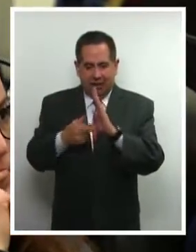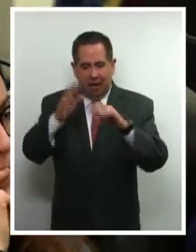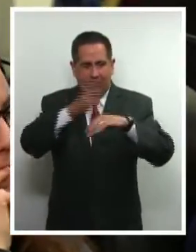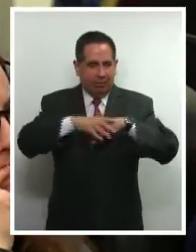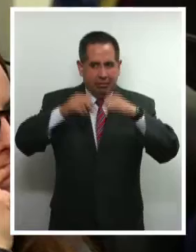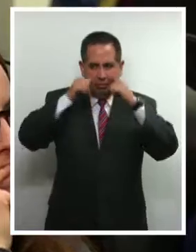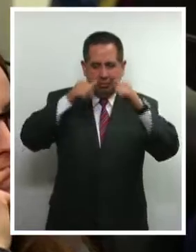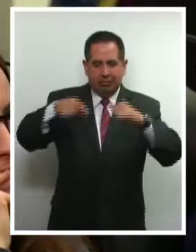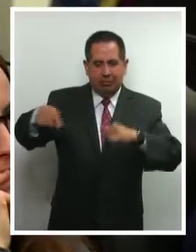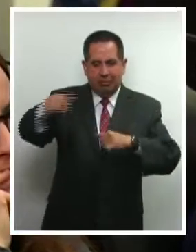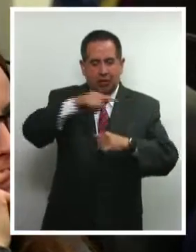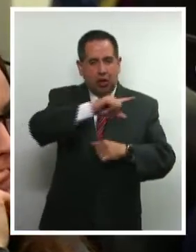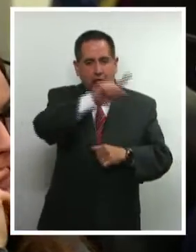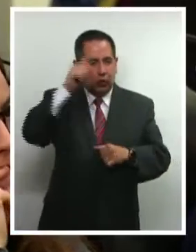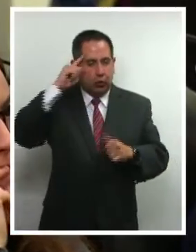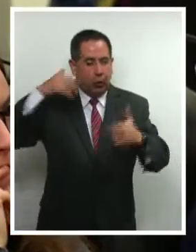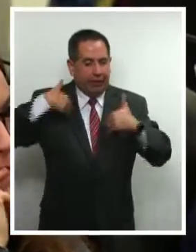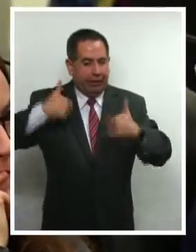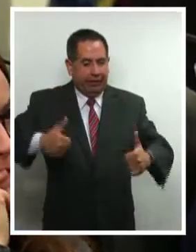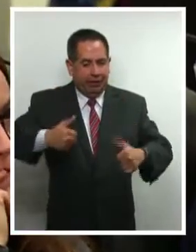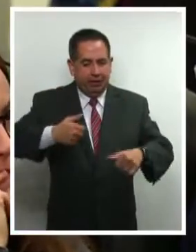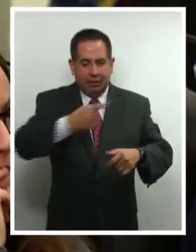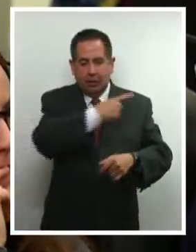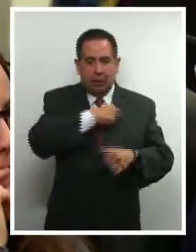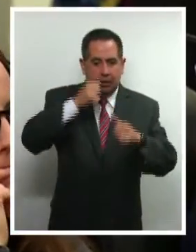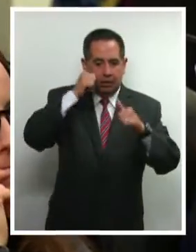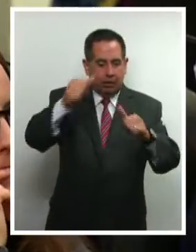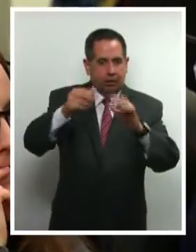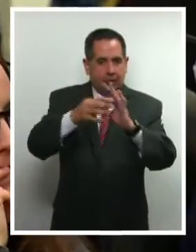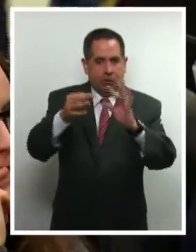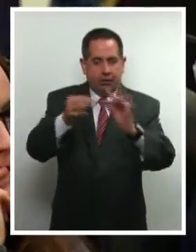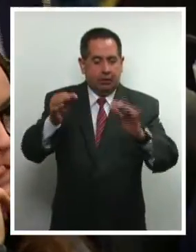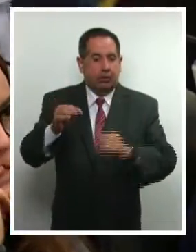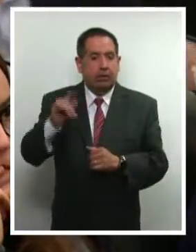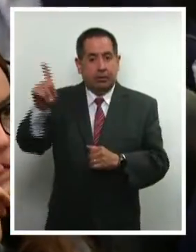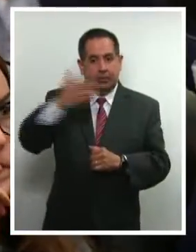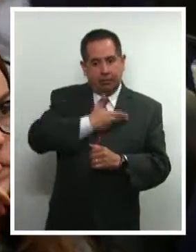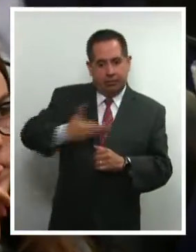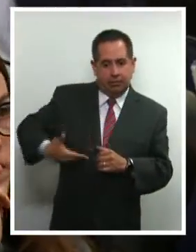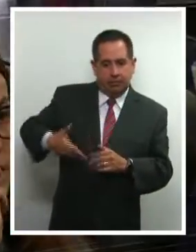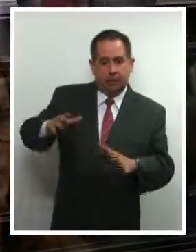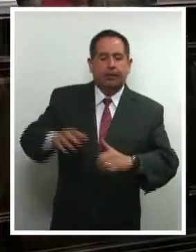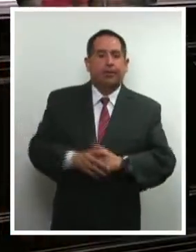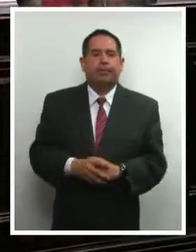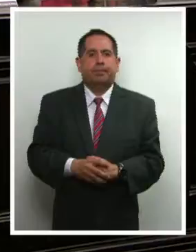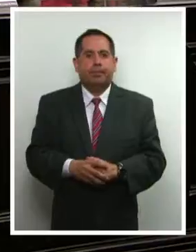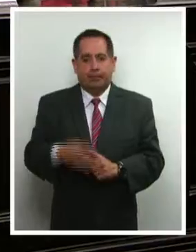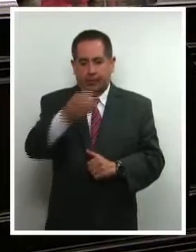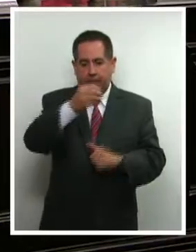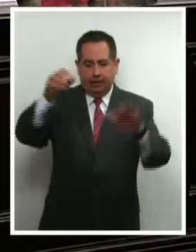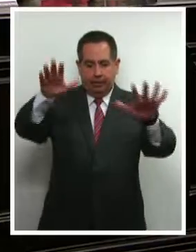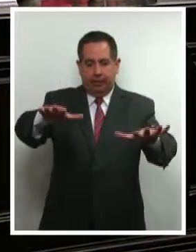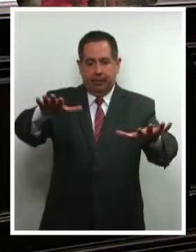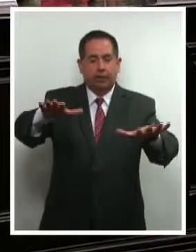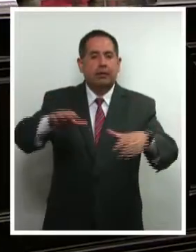pongamos atención porque luego no entienden si no ponen atención. Presidente. En la sala, por favor.